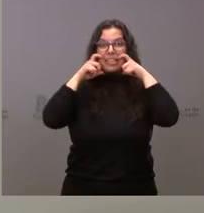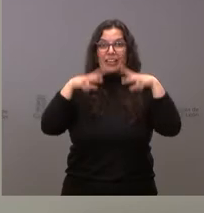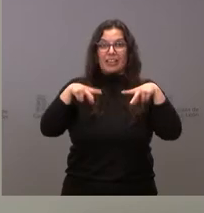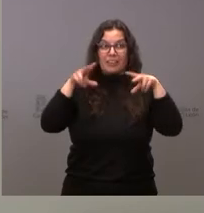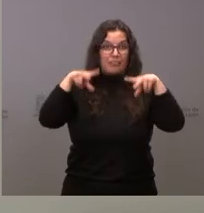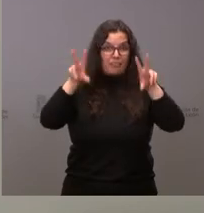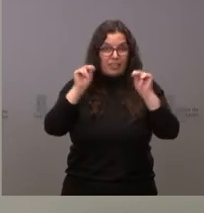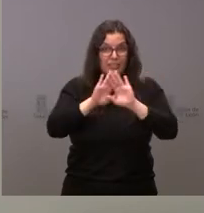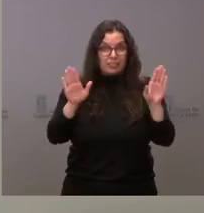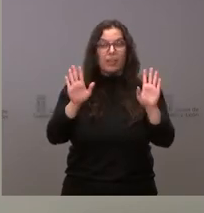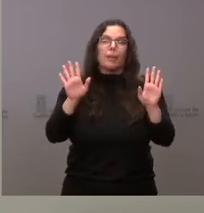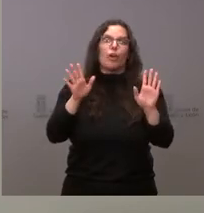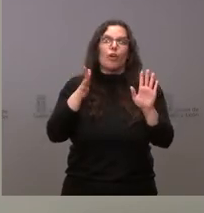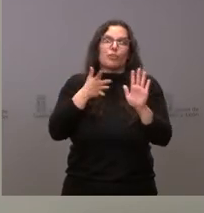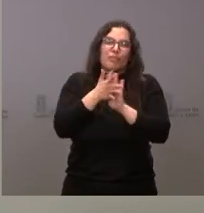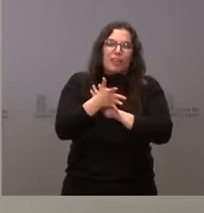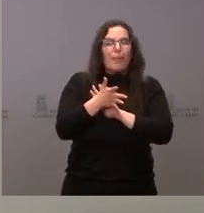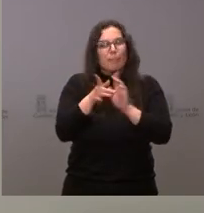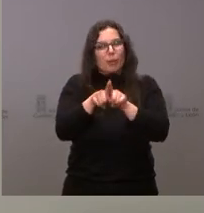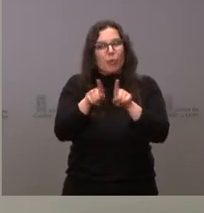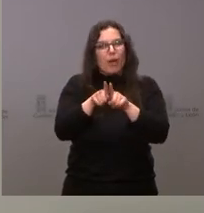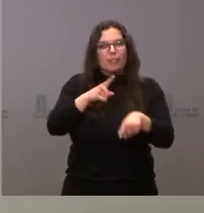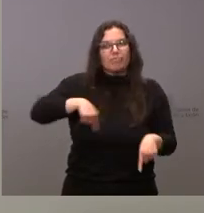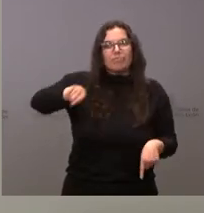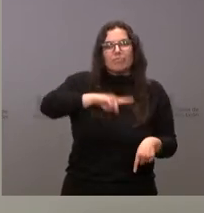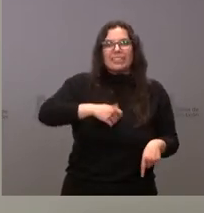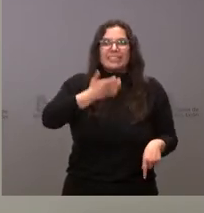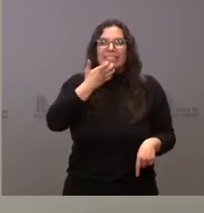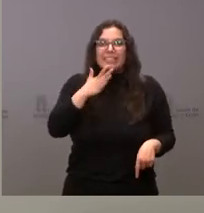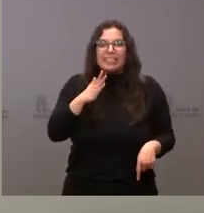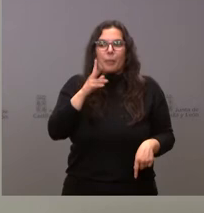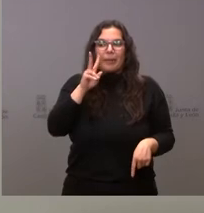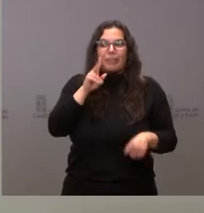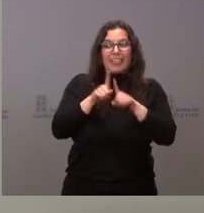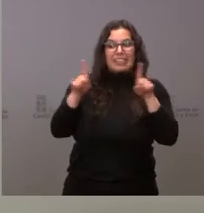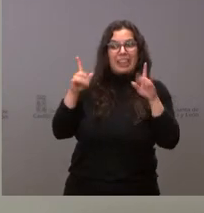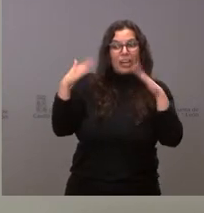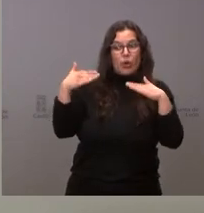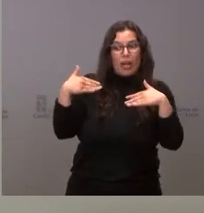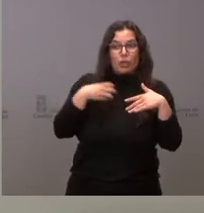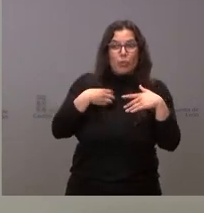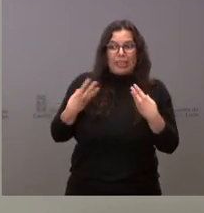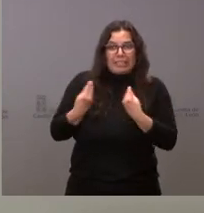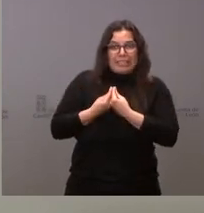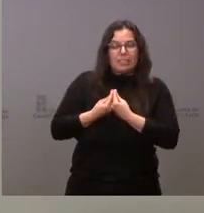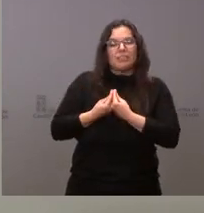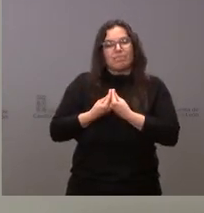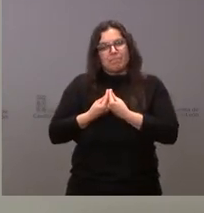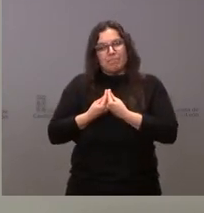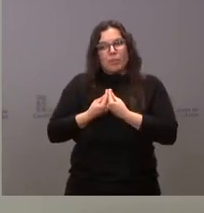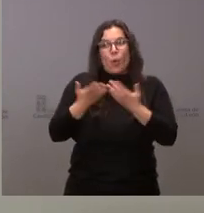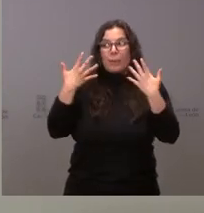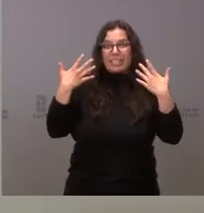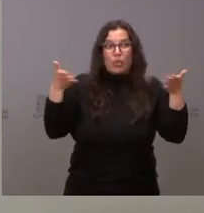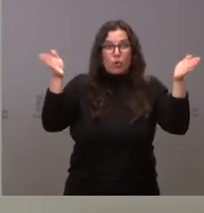pues eso no quita para que cuando no se sea capaz de mantener la distancia de seguridad o la ventilación